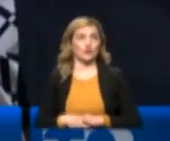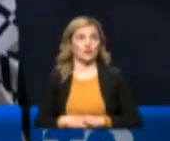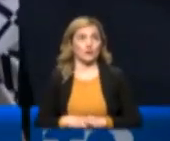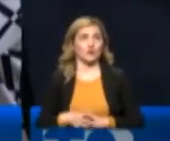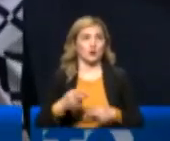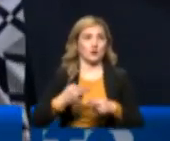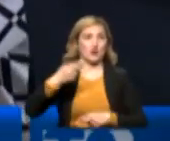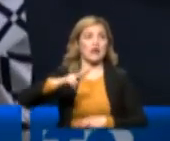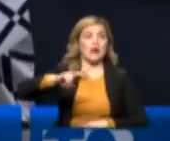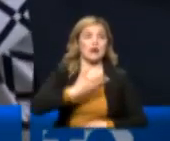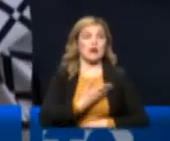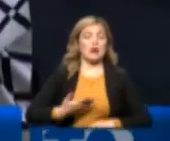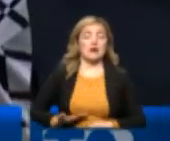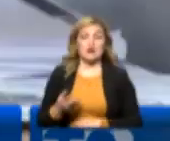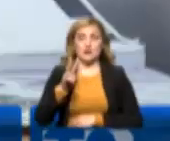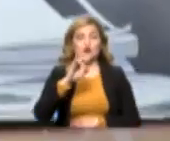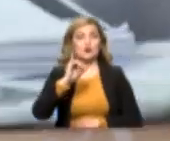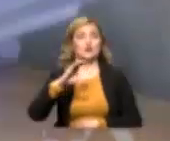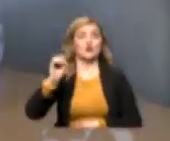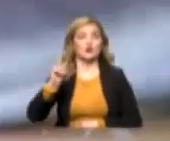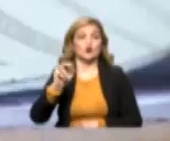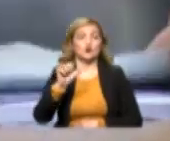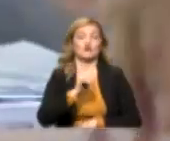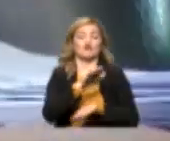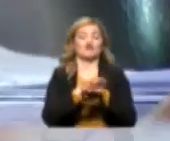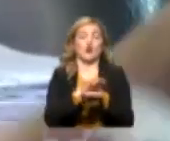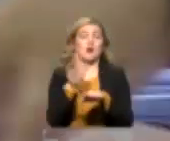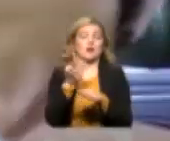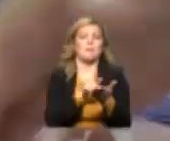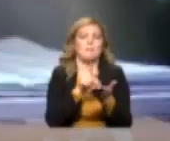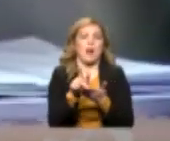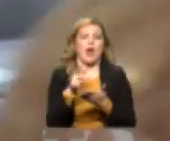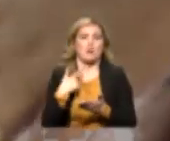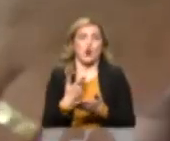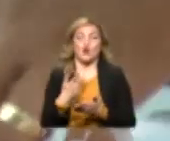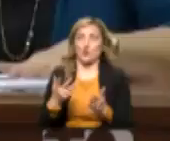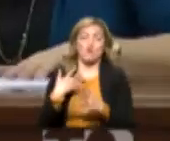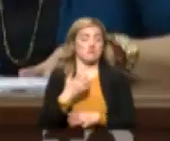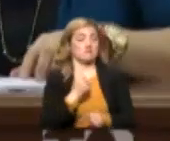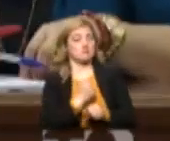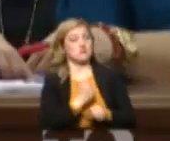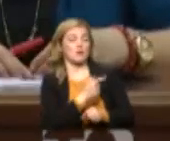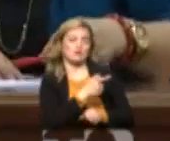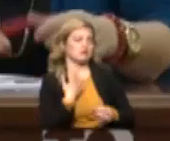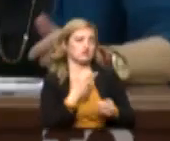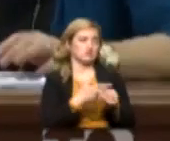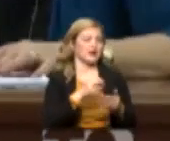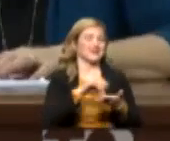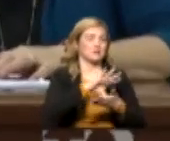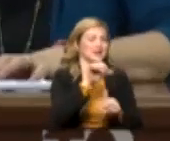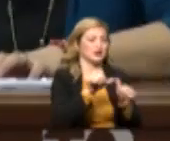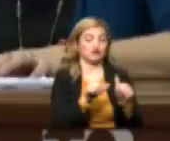Para la ex vicepresidenta Alejandra Vicuña, involucrada en el llamado caso de los diezmos, la única discusión en el proceso que enfrenta por